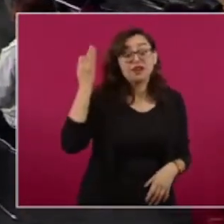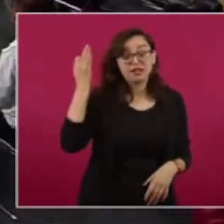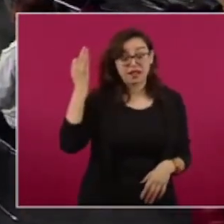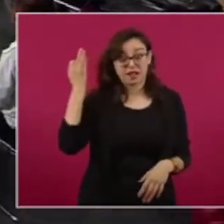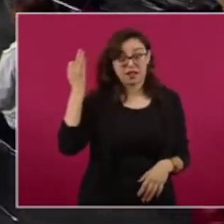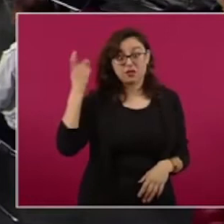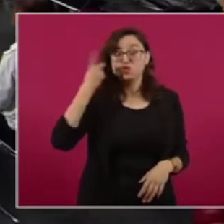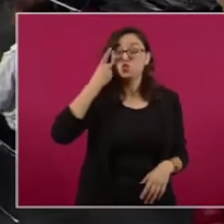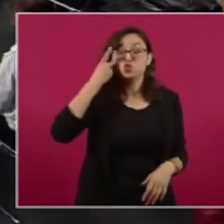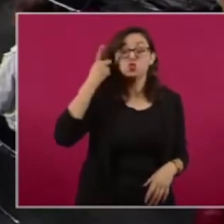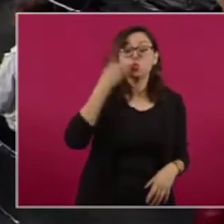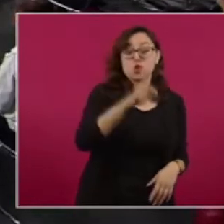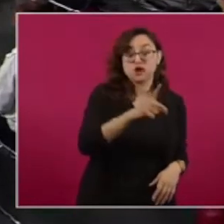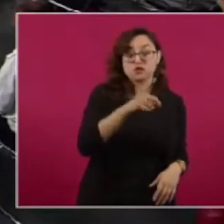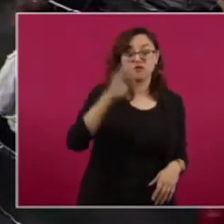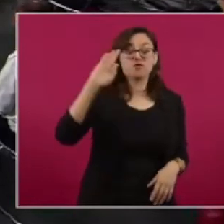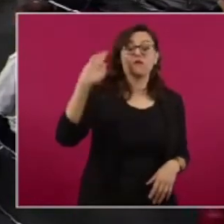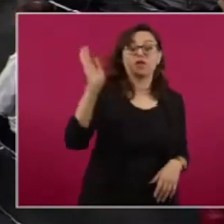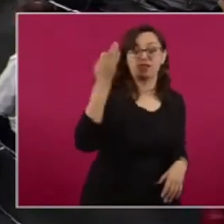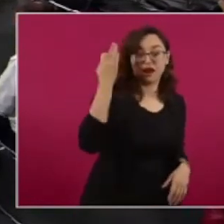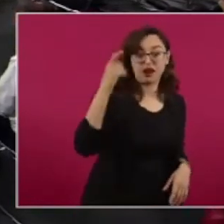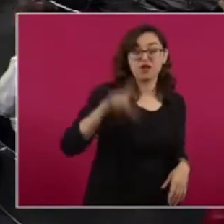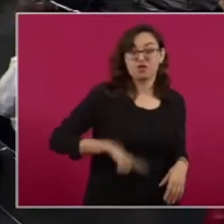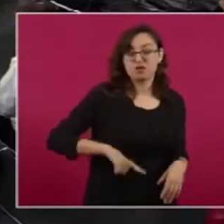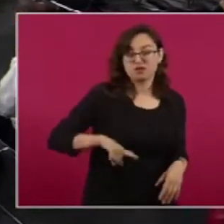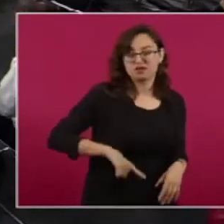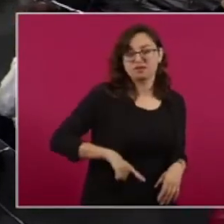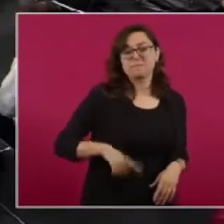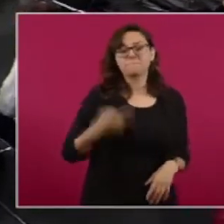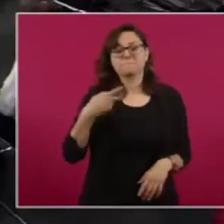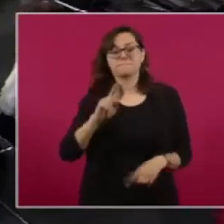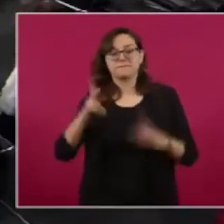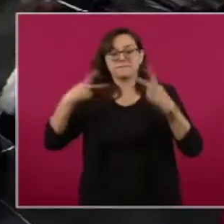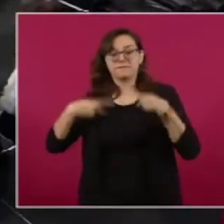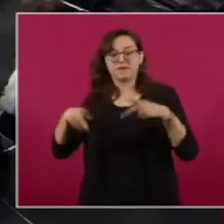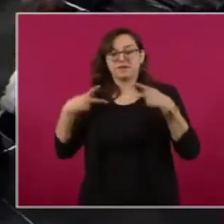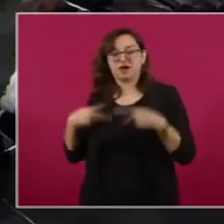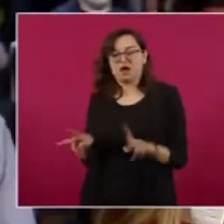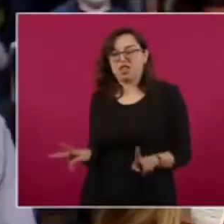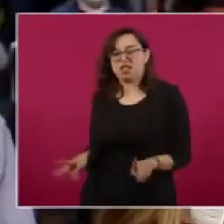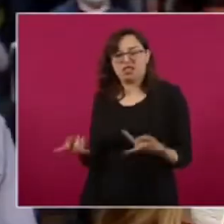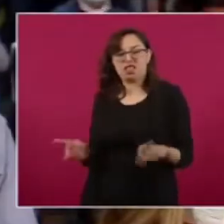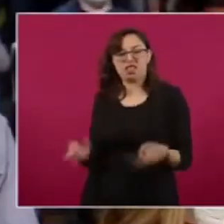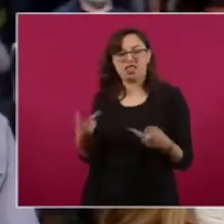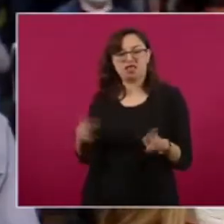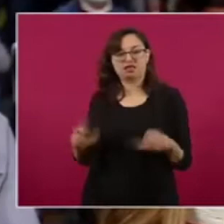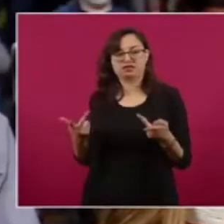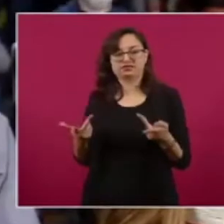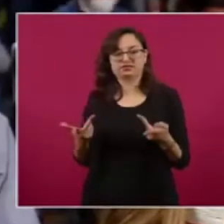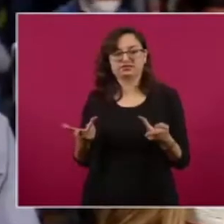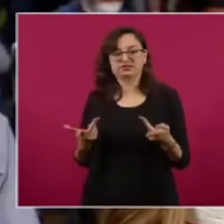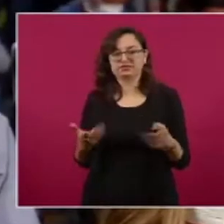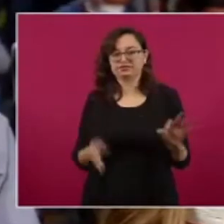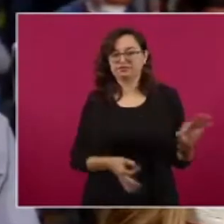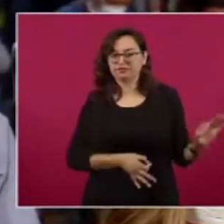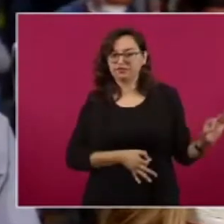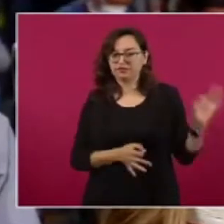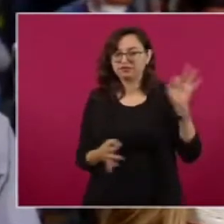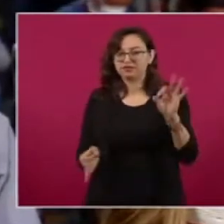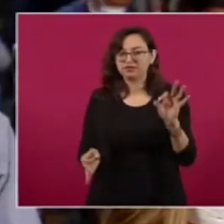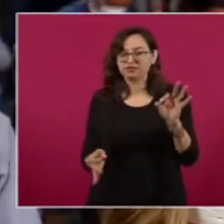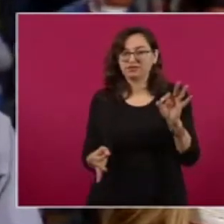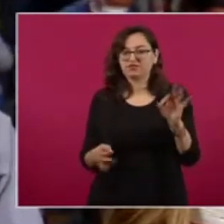ellos venden terrenos y exhiben este recibo de dinero de papelería